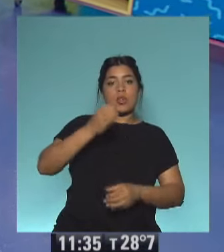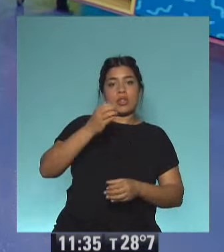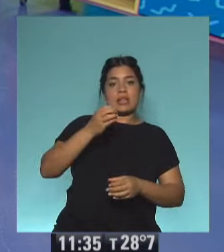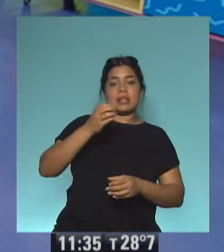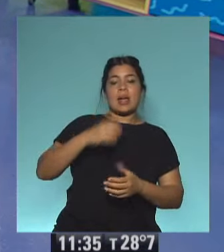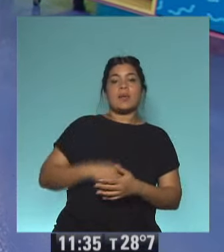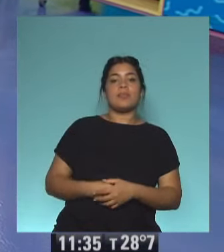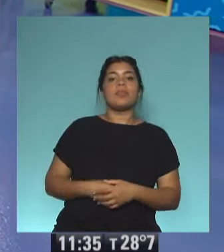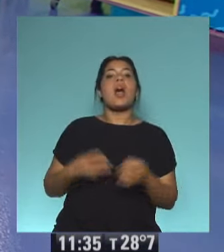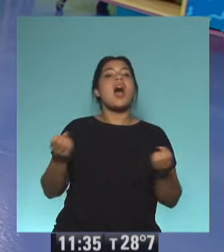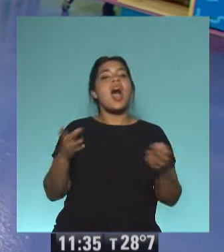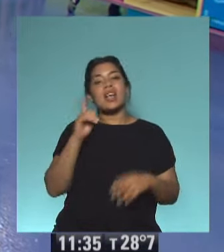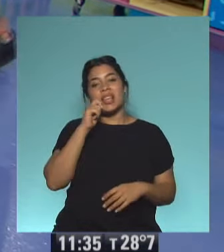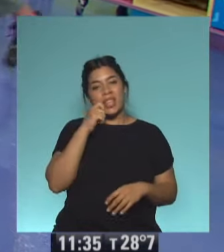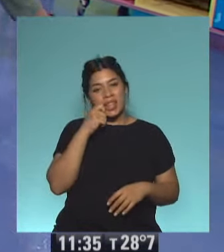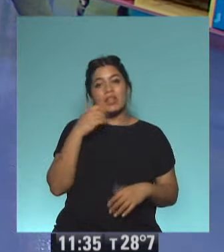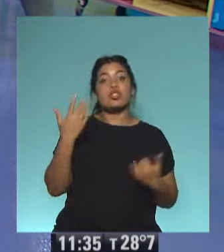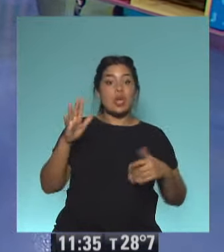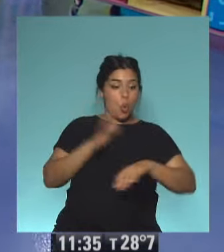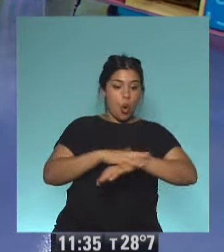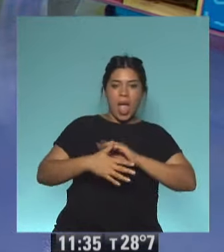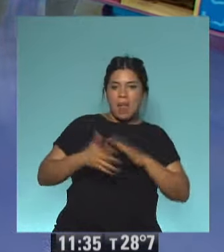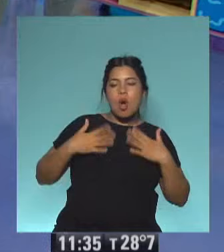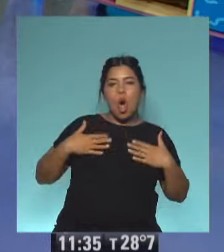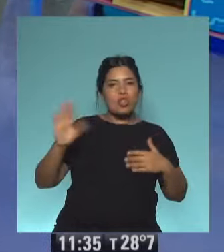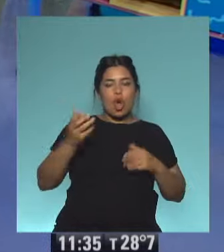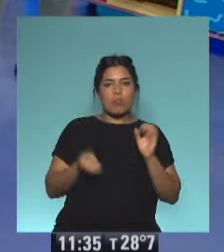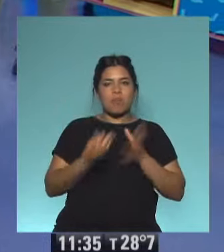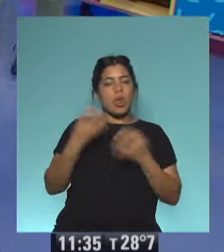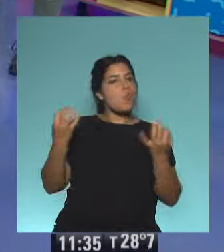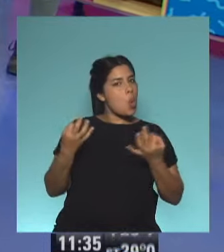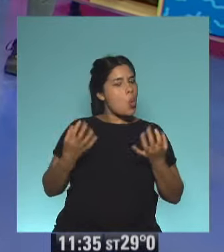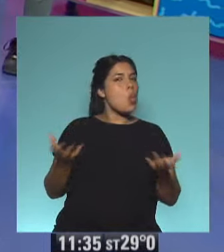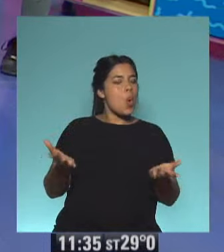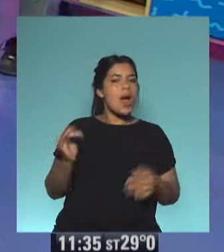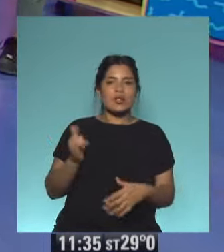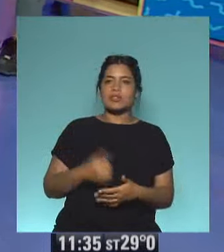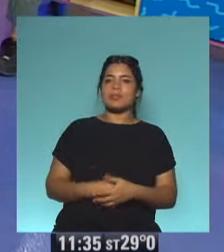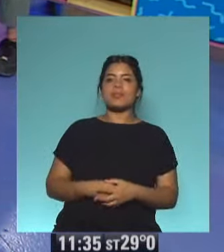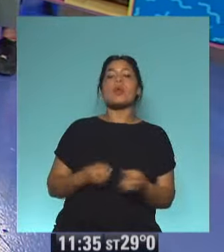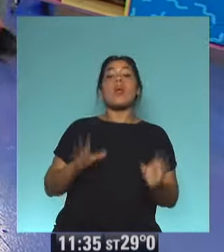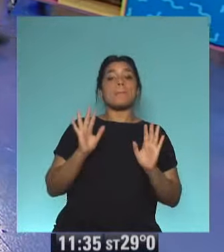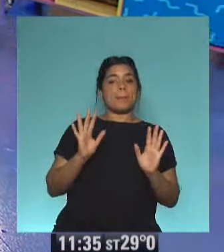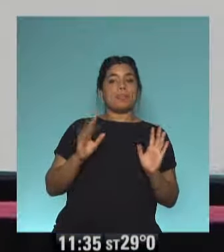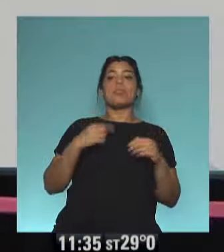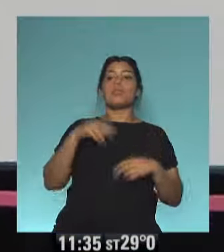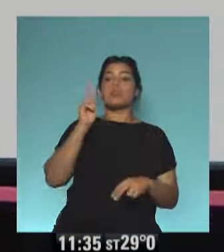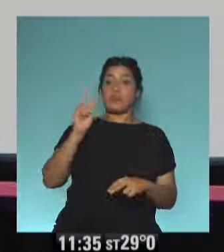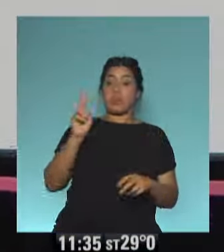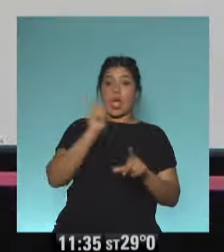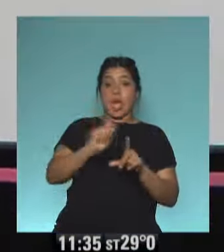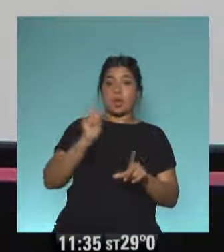Y tiene carita y tiene partecitas del cuerpo y todo. Espectacular. Espectacular. Bueno, pero miren, acá estuvimos